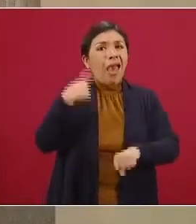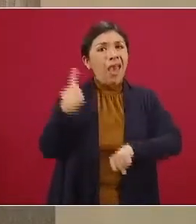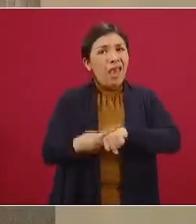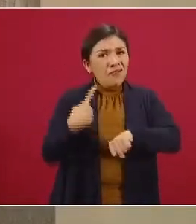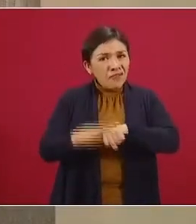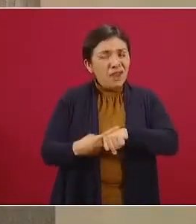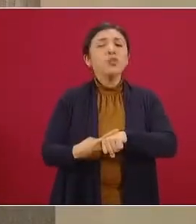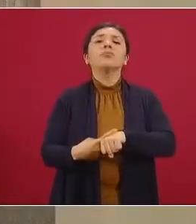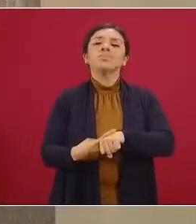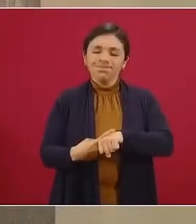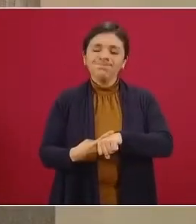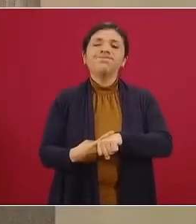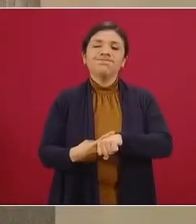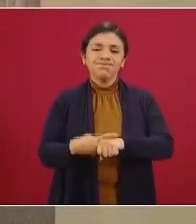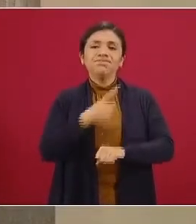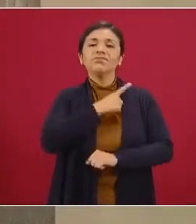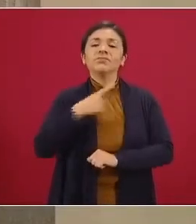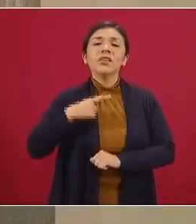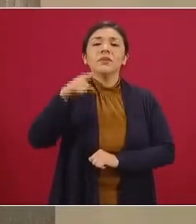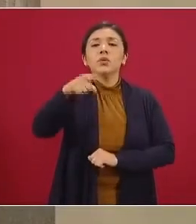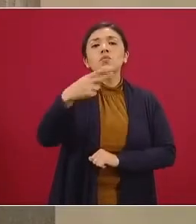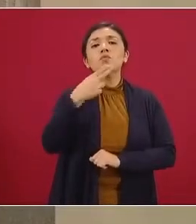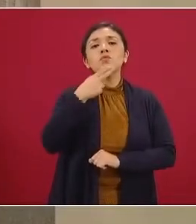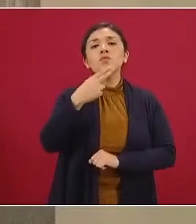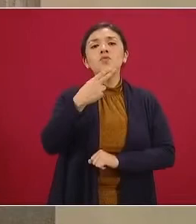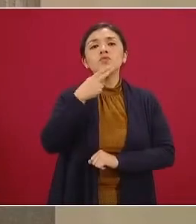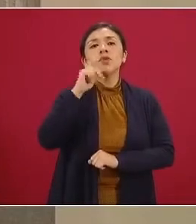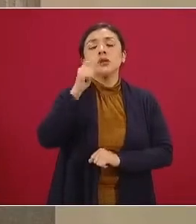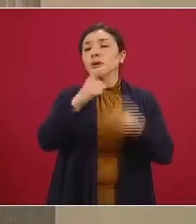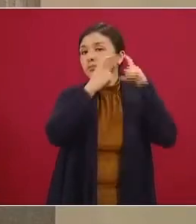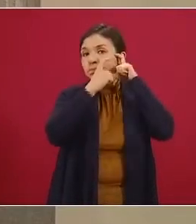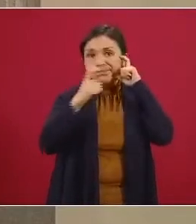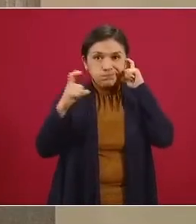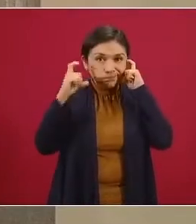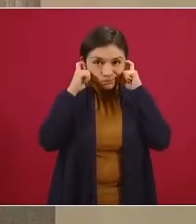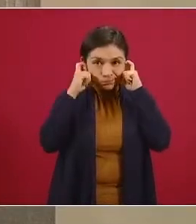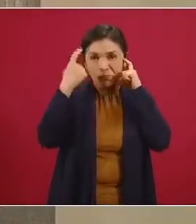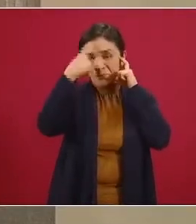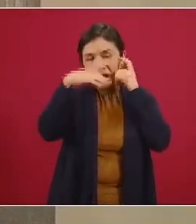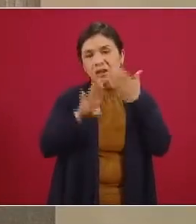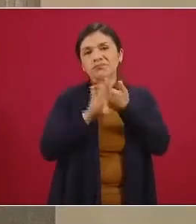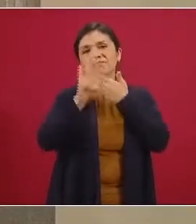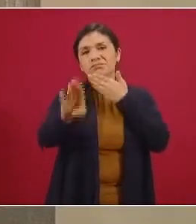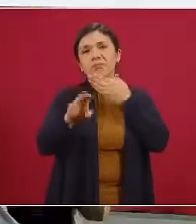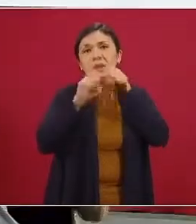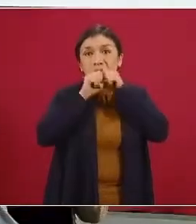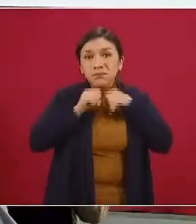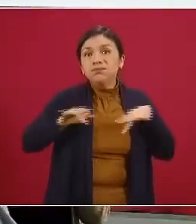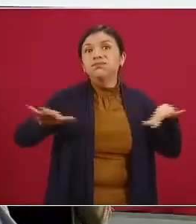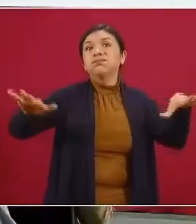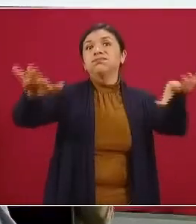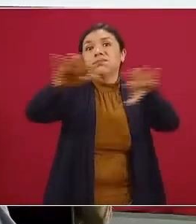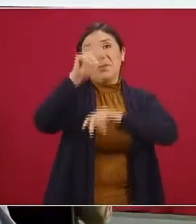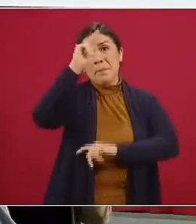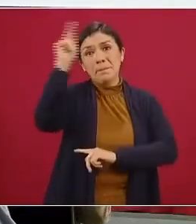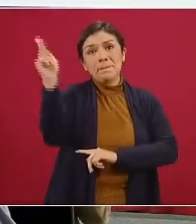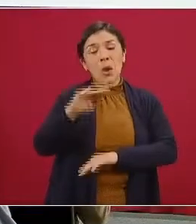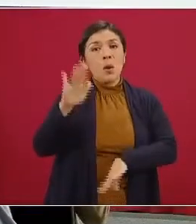caso la indicación es utilizar un cubreboca para evitar expandir